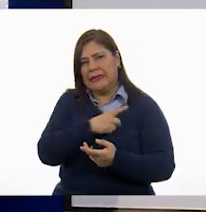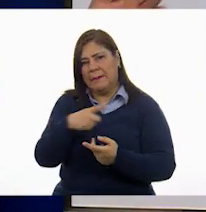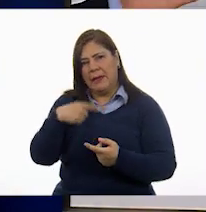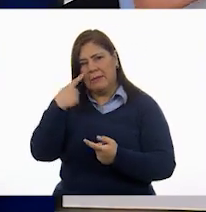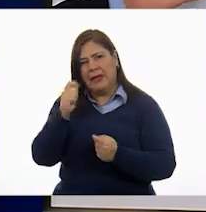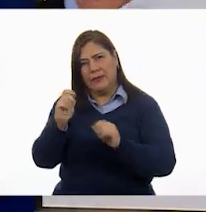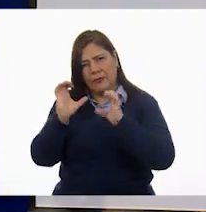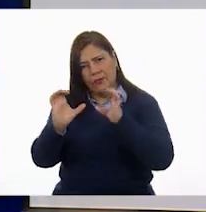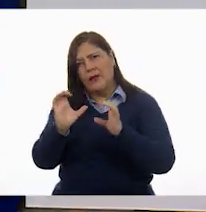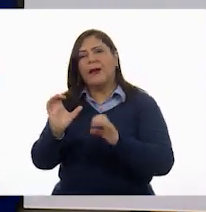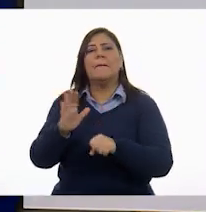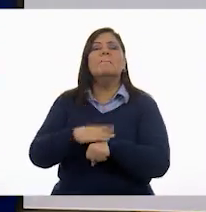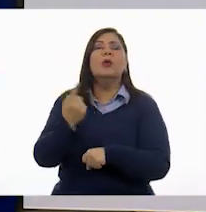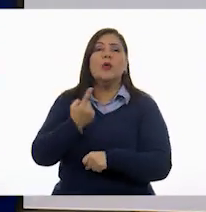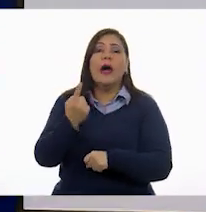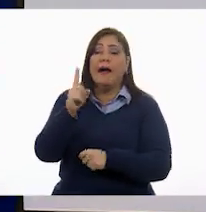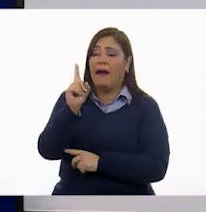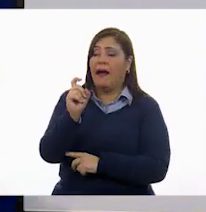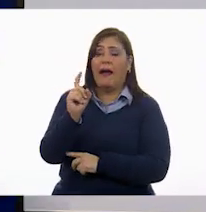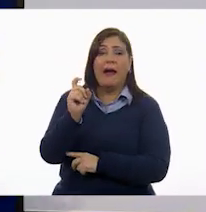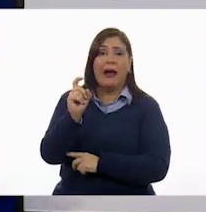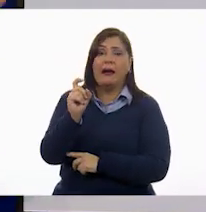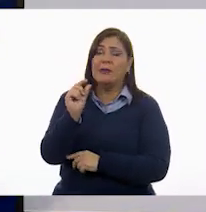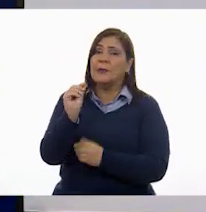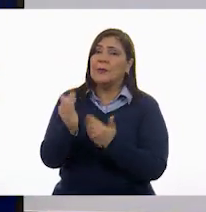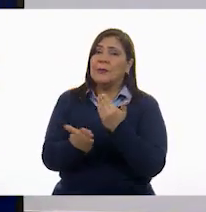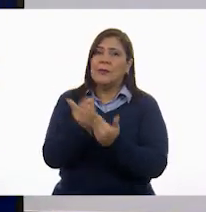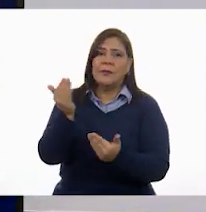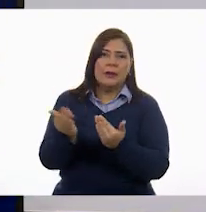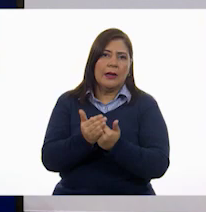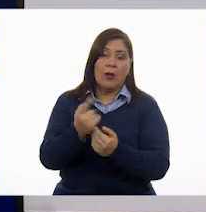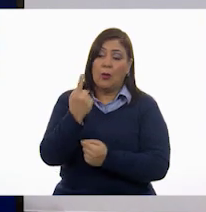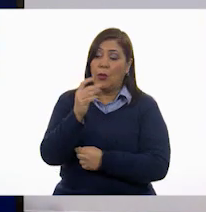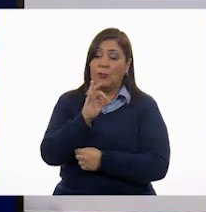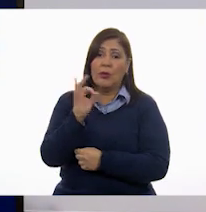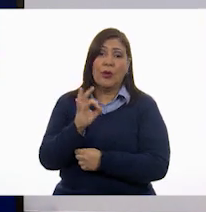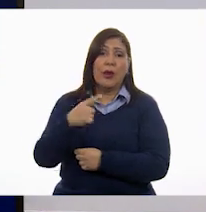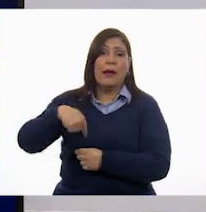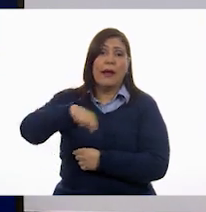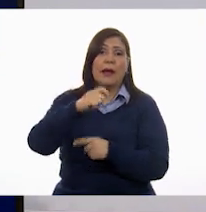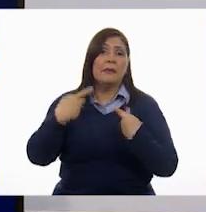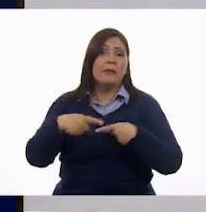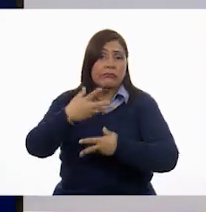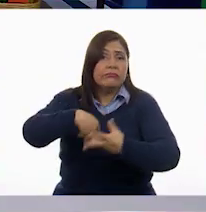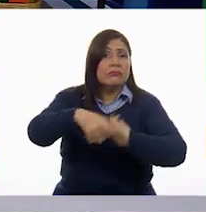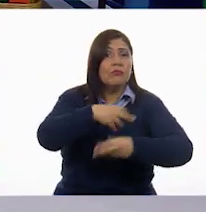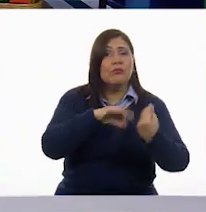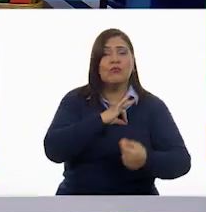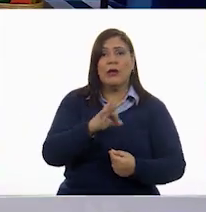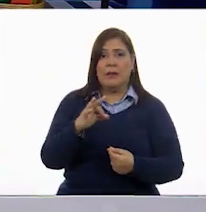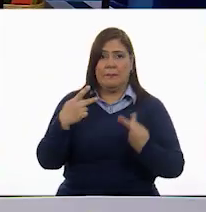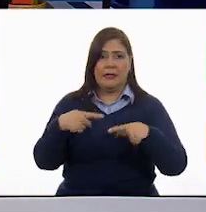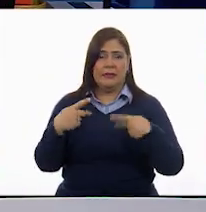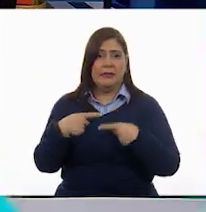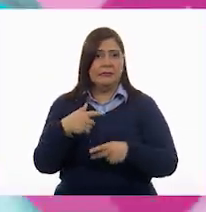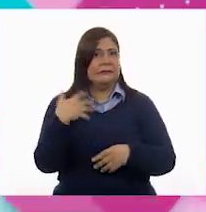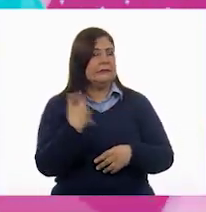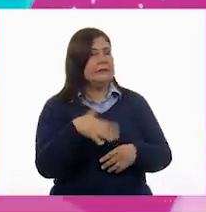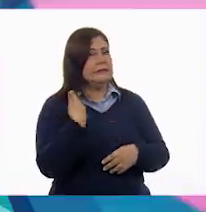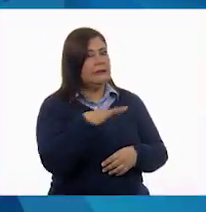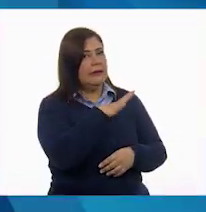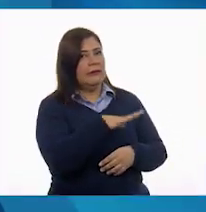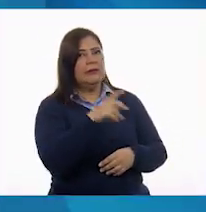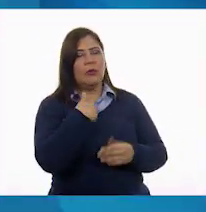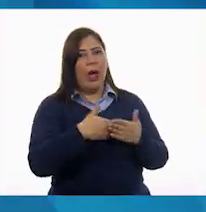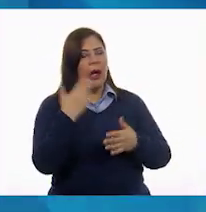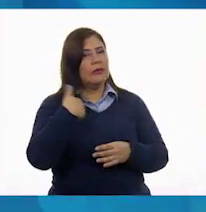como acabamos de ver. El 1% solamente la puede utilizar el ser humano. Increíble. La verdad que esto no lo había escuchado antes. Sí. Y cuando hablemos